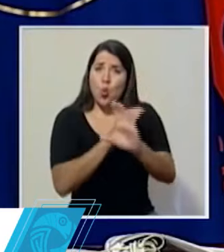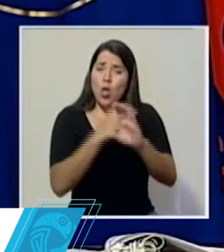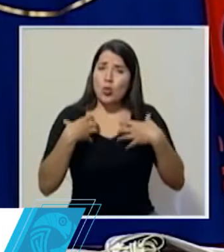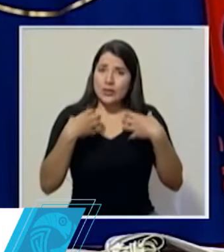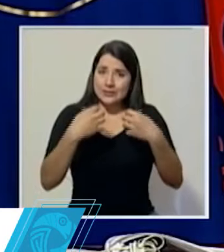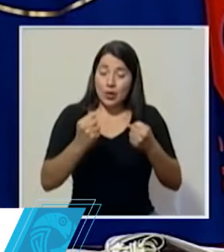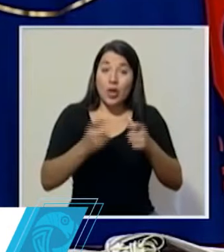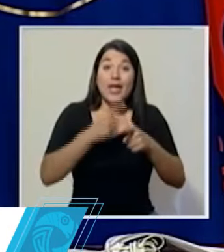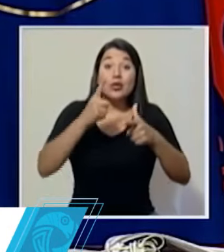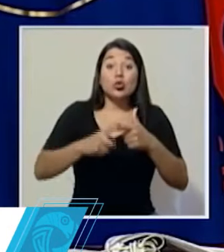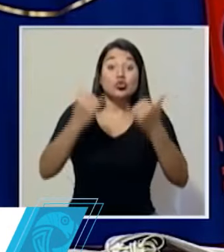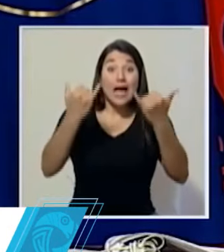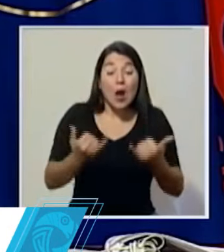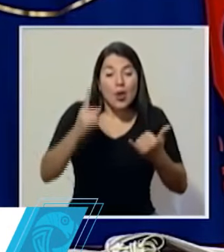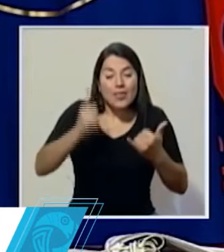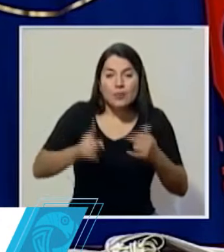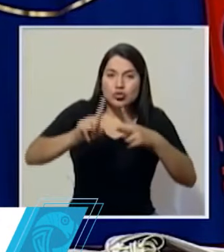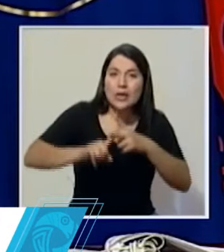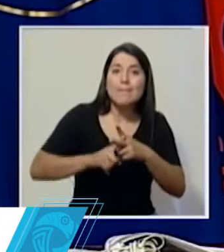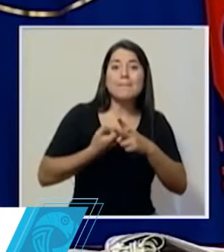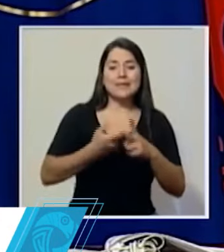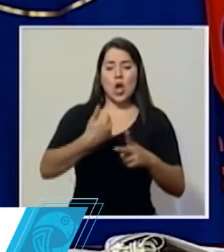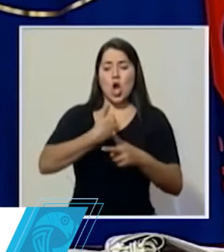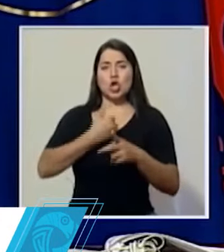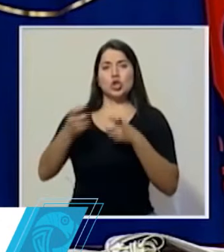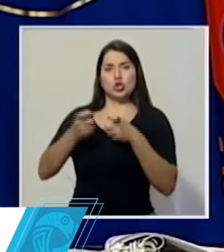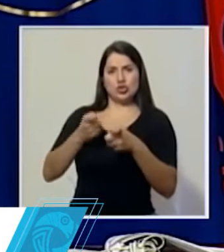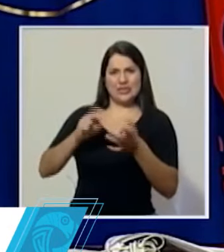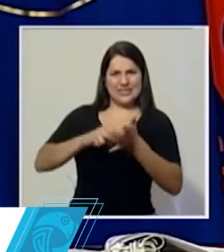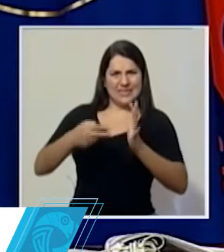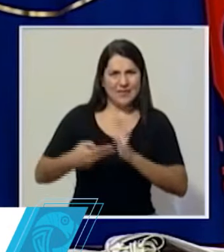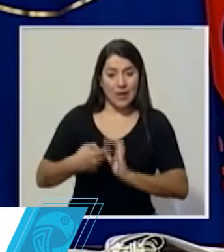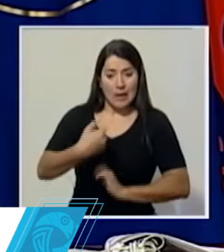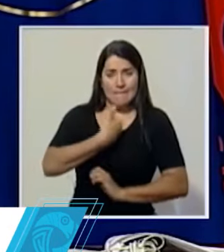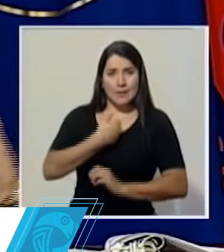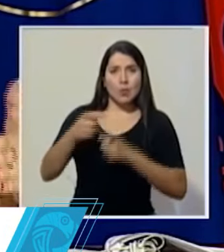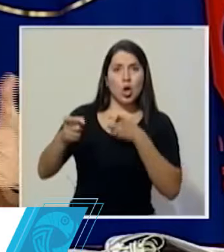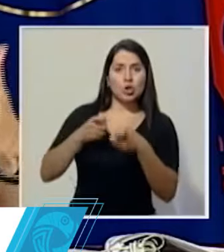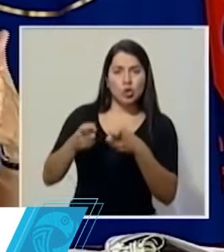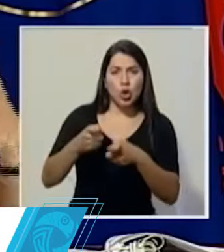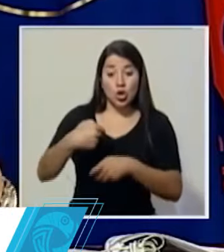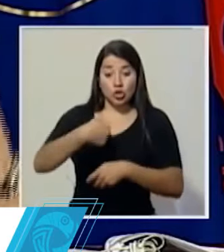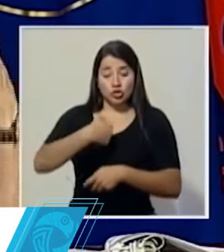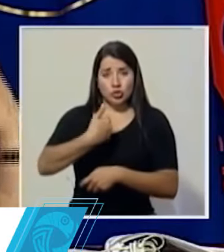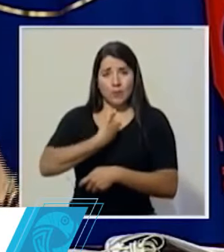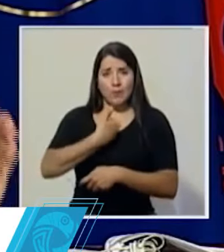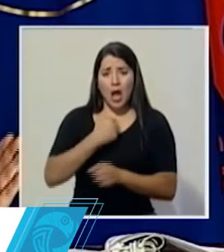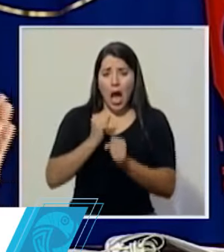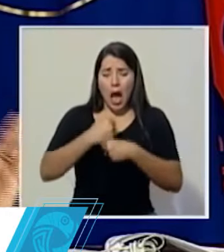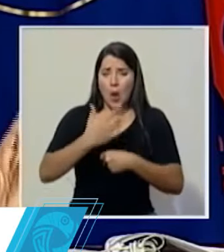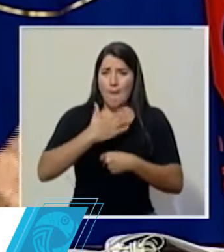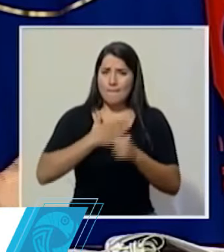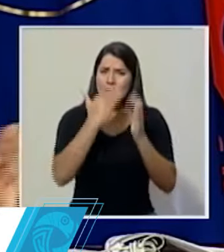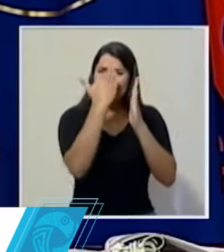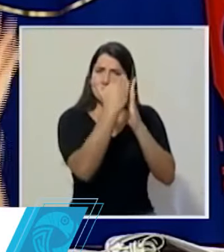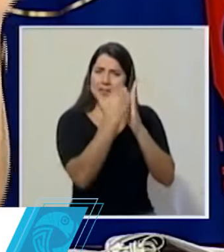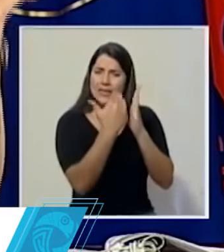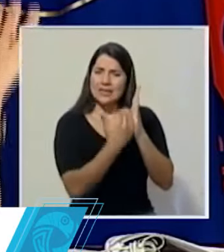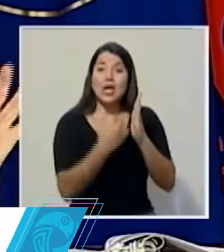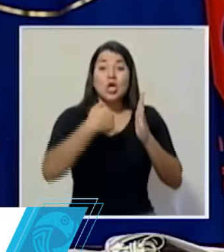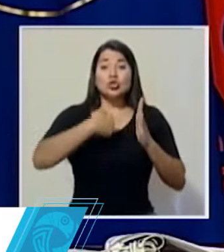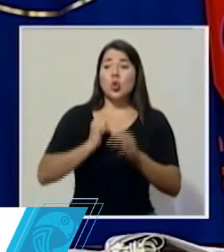un modelo de autorregulación. ¿Qué es eso? Yo mismo me controlo. Yo mismo hago mi propia lista, yo le